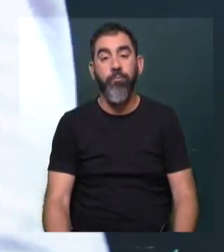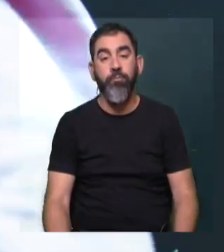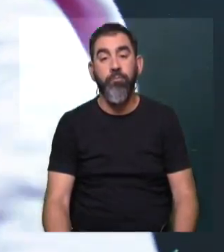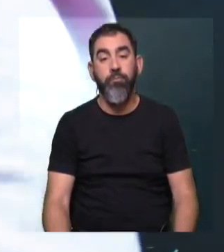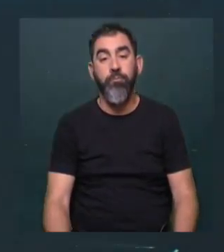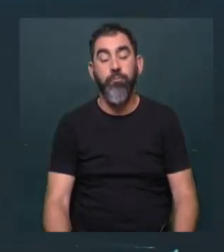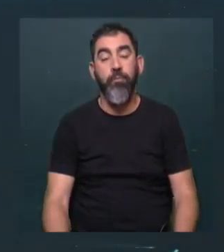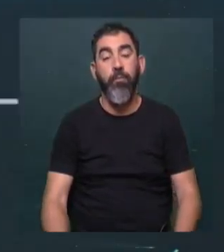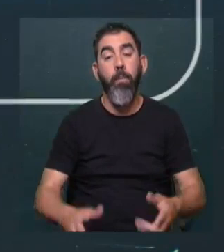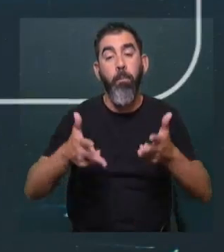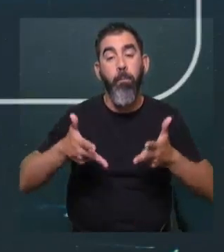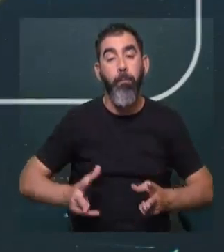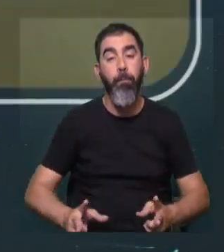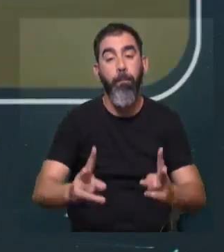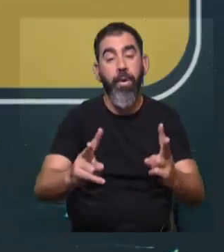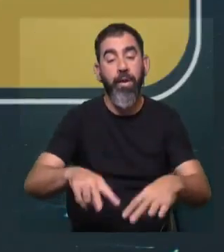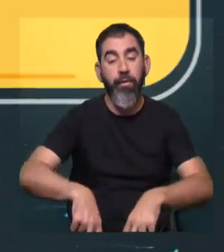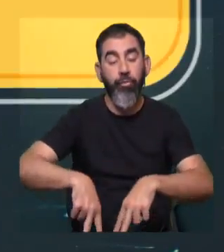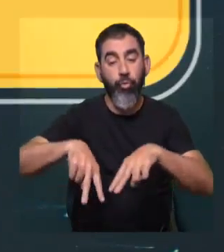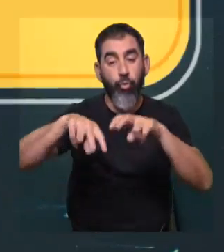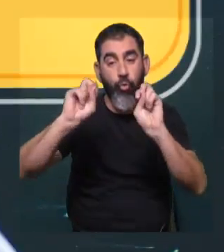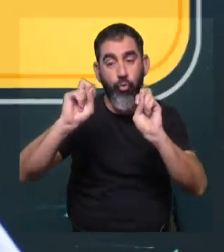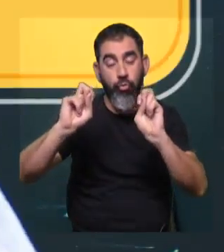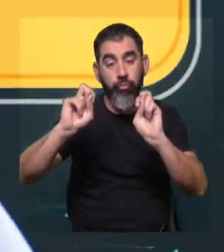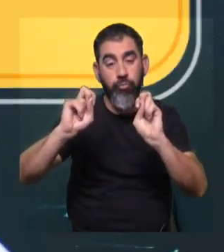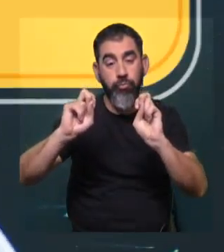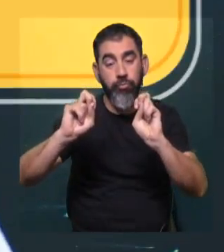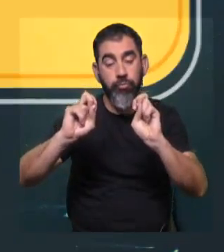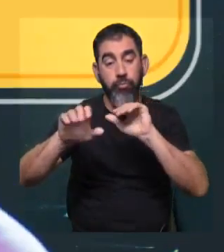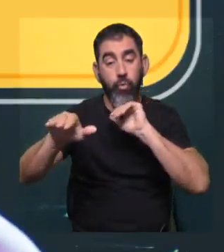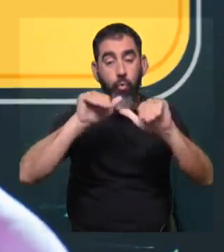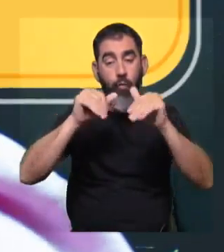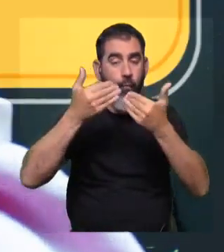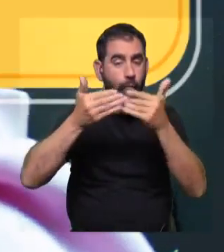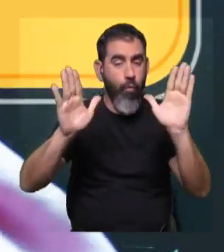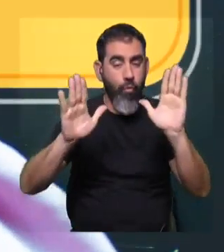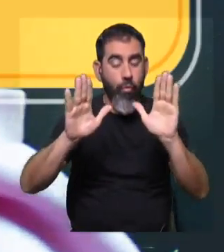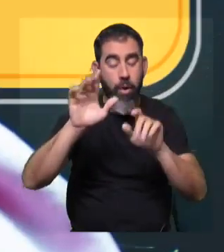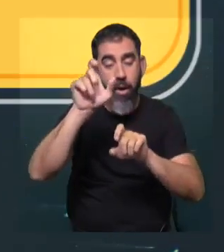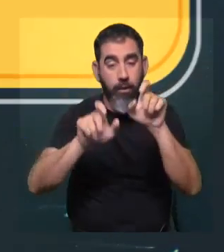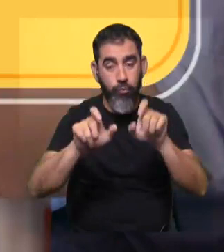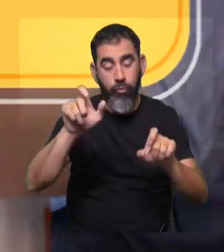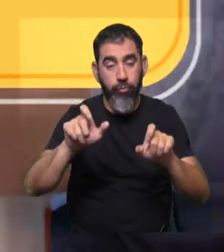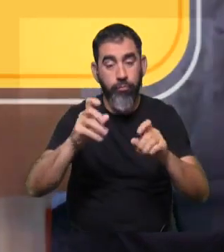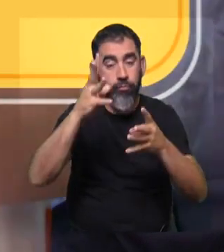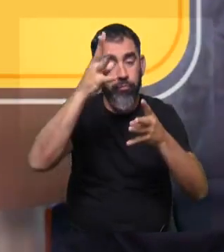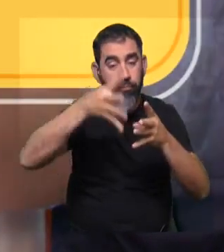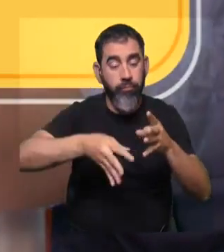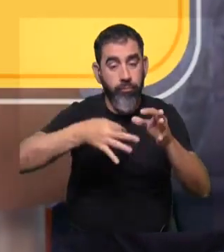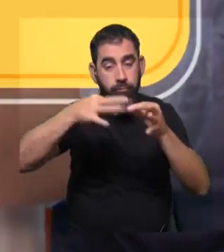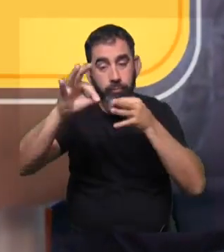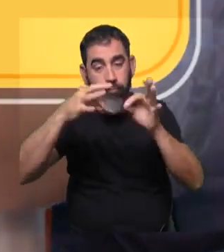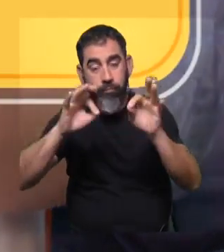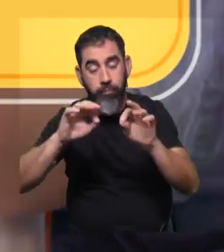En cuanto a la metodología de la investigación, fue una convocatoria abierta que realizamos, es un estudio transversal, descriptivo, digamos,